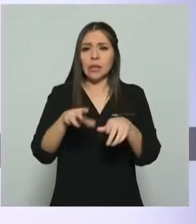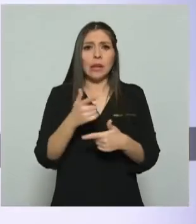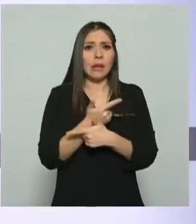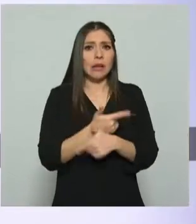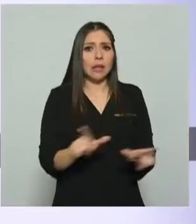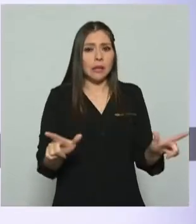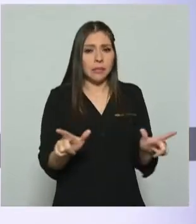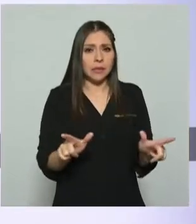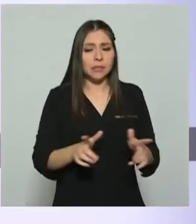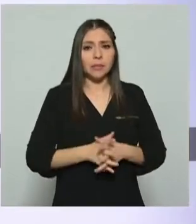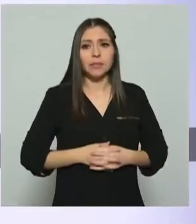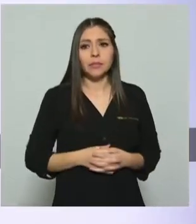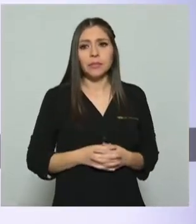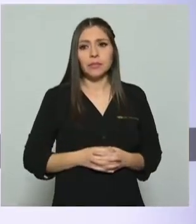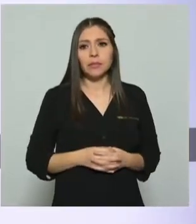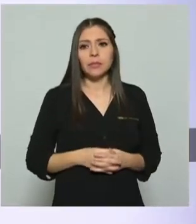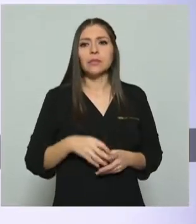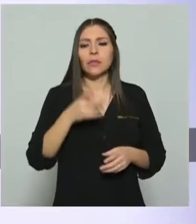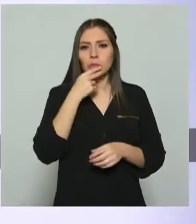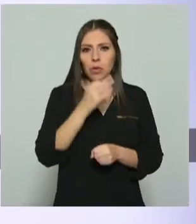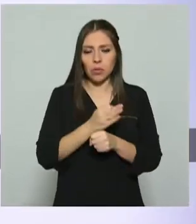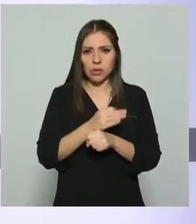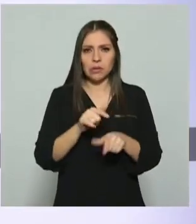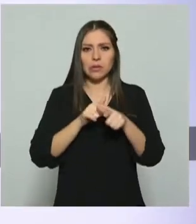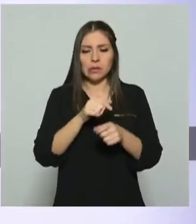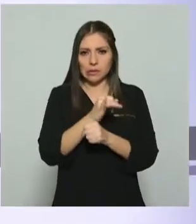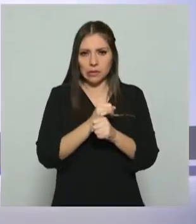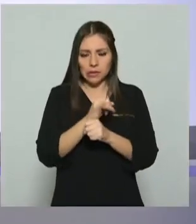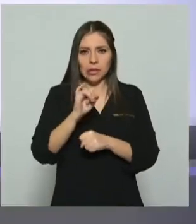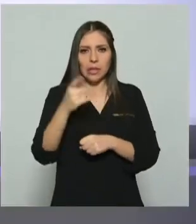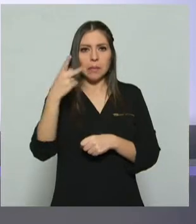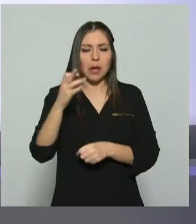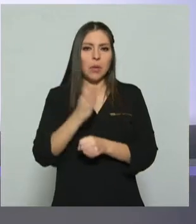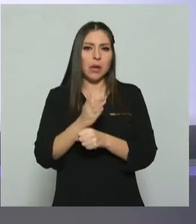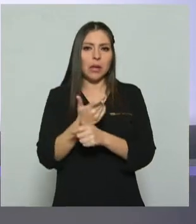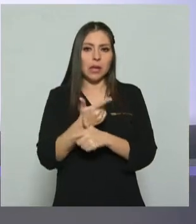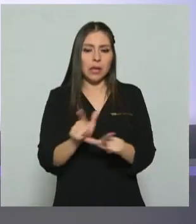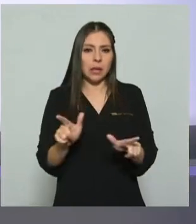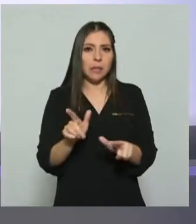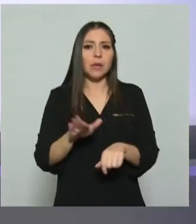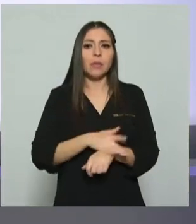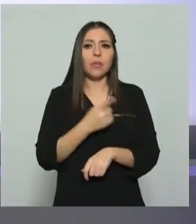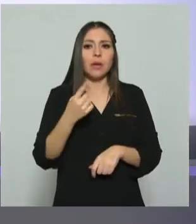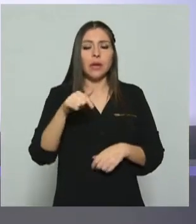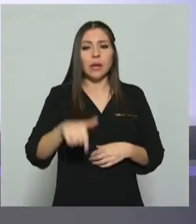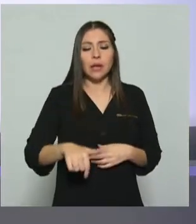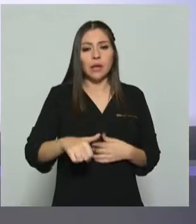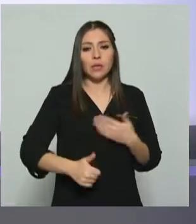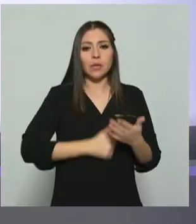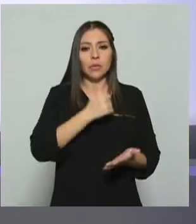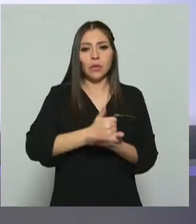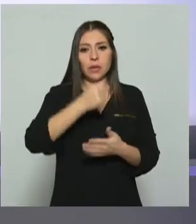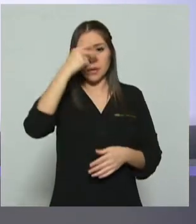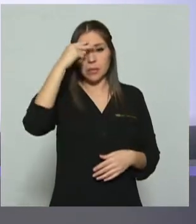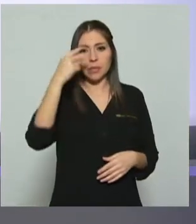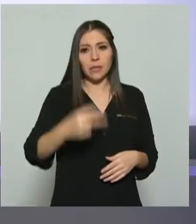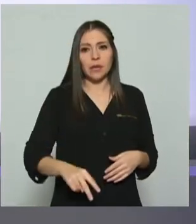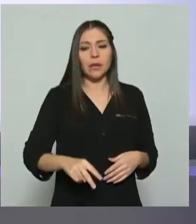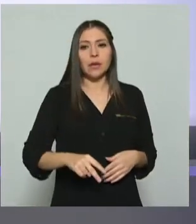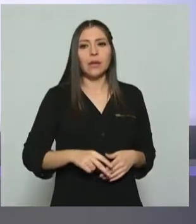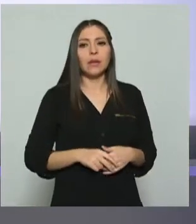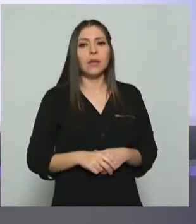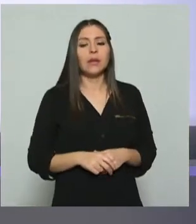libertad. Claro, está sujeto a proceso, pero en libertad, toda vez que en México, en la Ciudad de México,